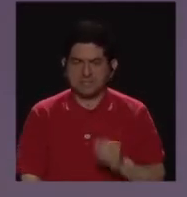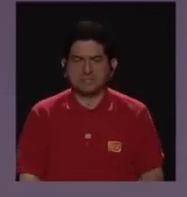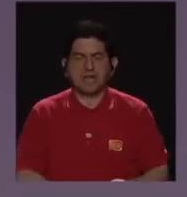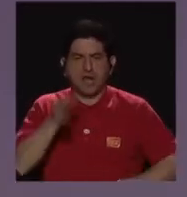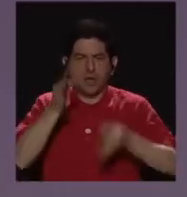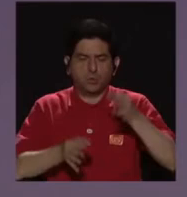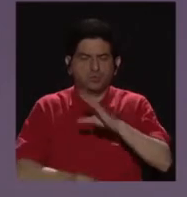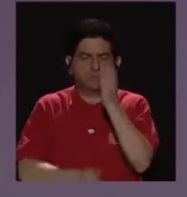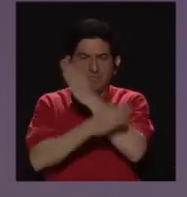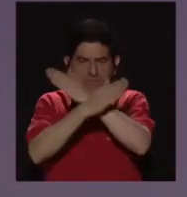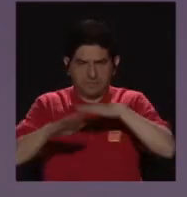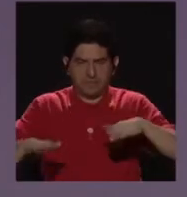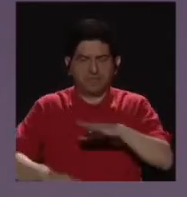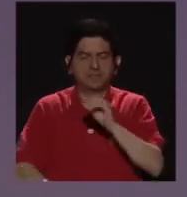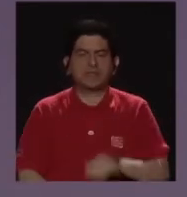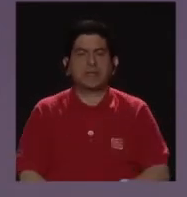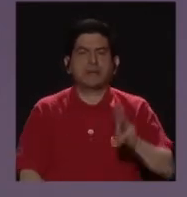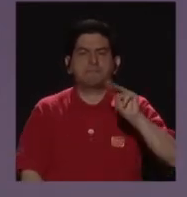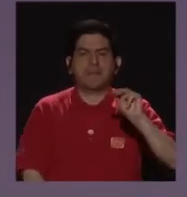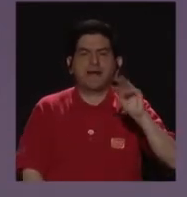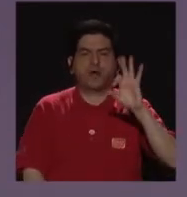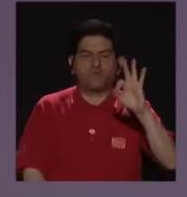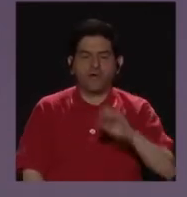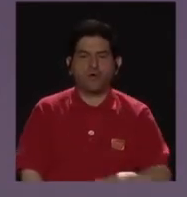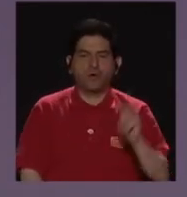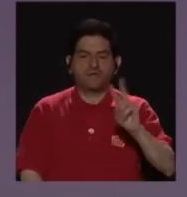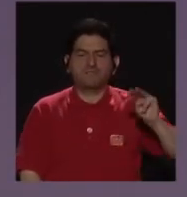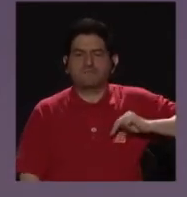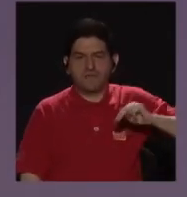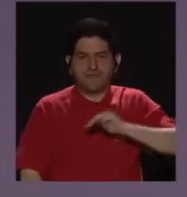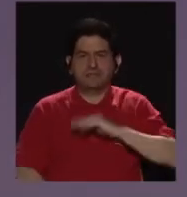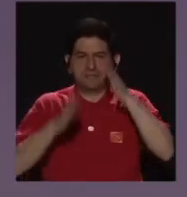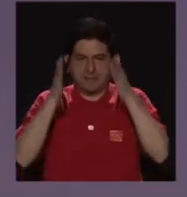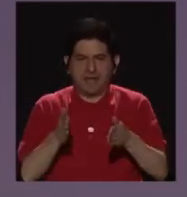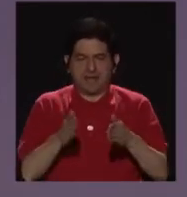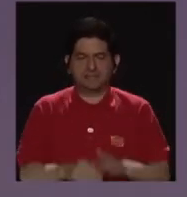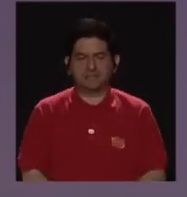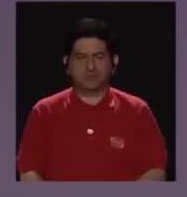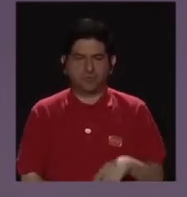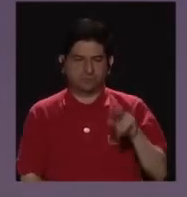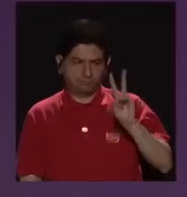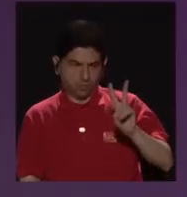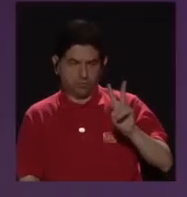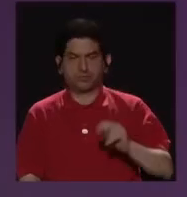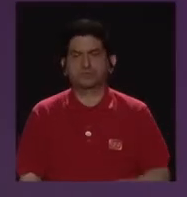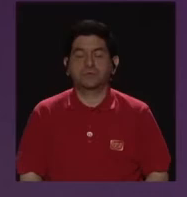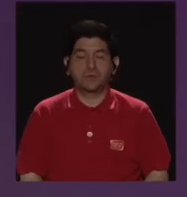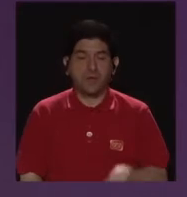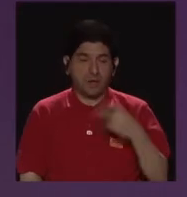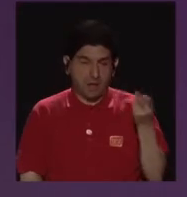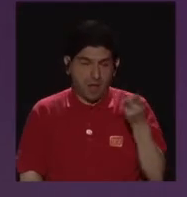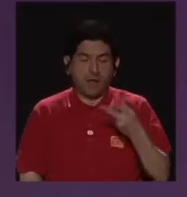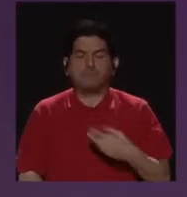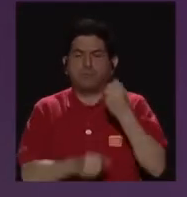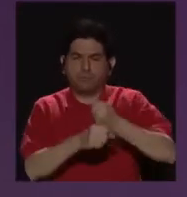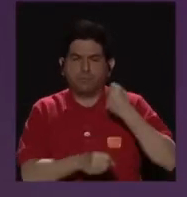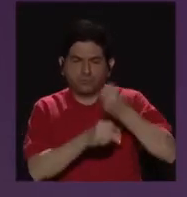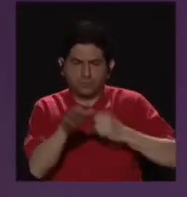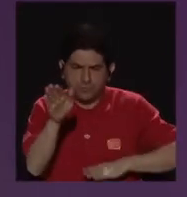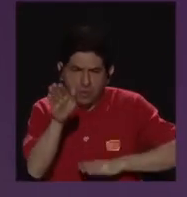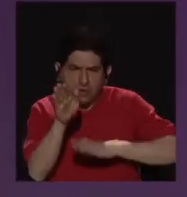y paz y la de marco feoli el viceministro justamente por toda la labor que han desarrollado y